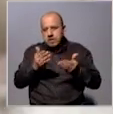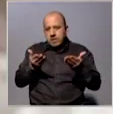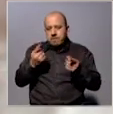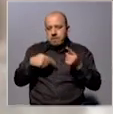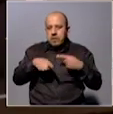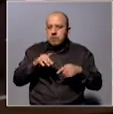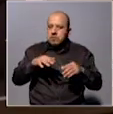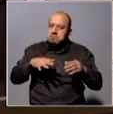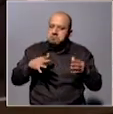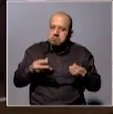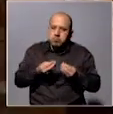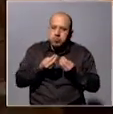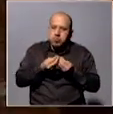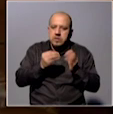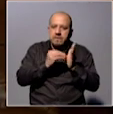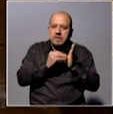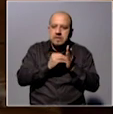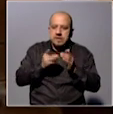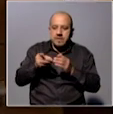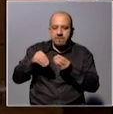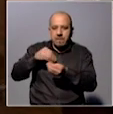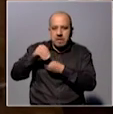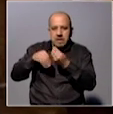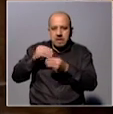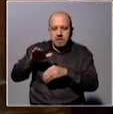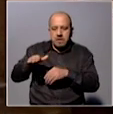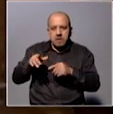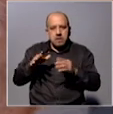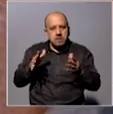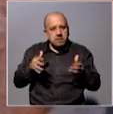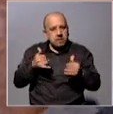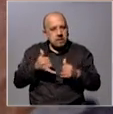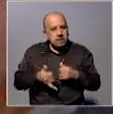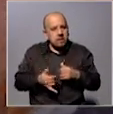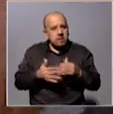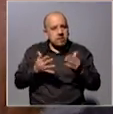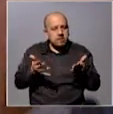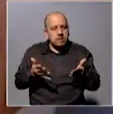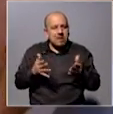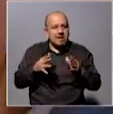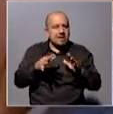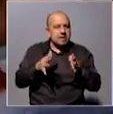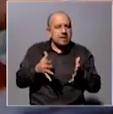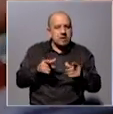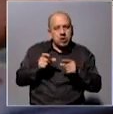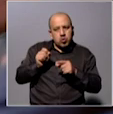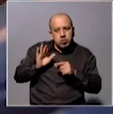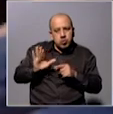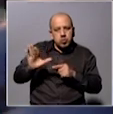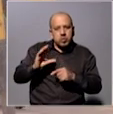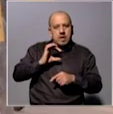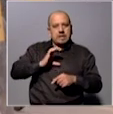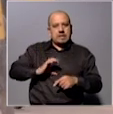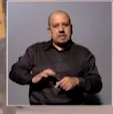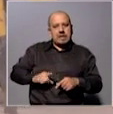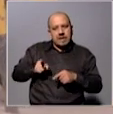muchas veces lo que traen esas familias son cuestiones que son, que tienen que ver con sus características